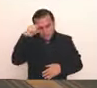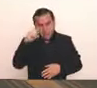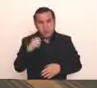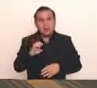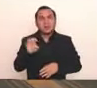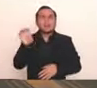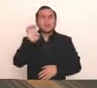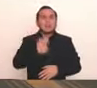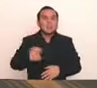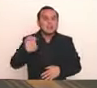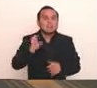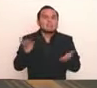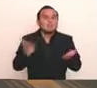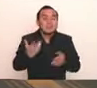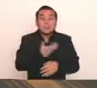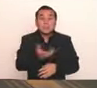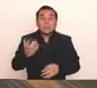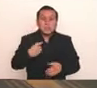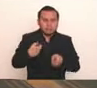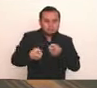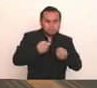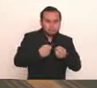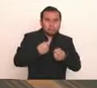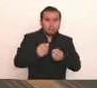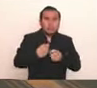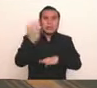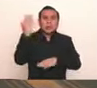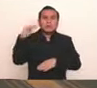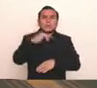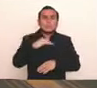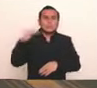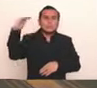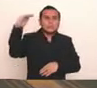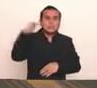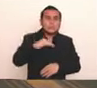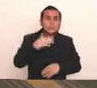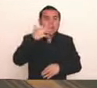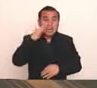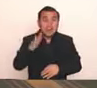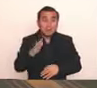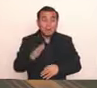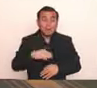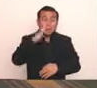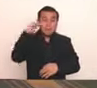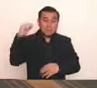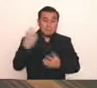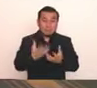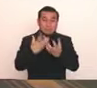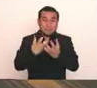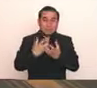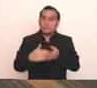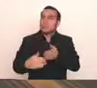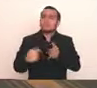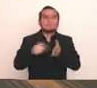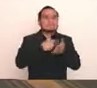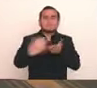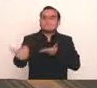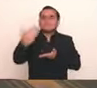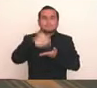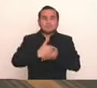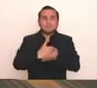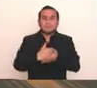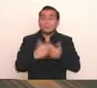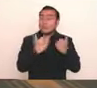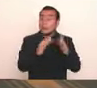de salud planes de prevención controles en los aeropuertos y luego cuando un país anunciaba departamiento en su brote cerrábamos el ingreso